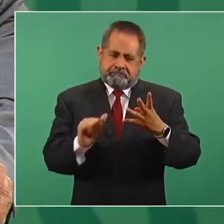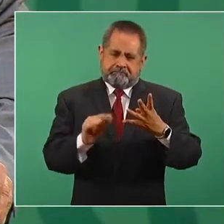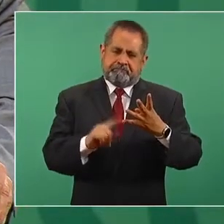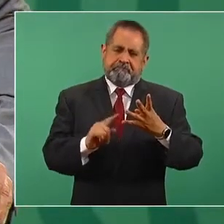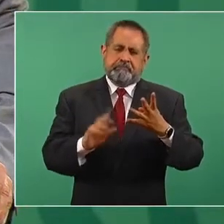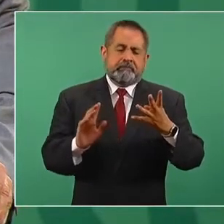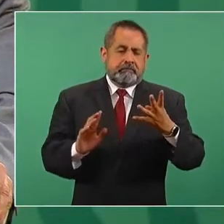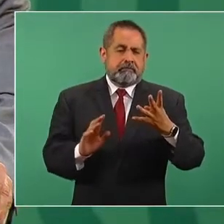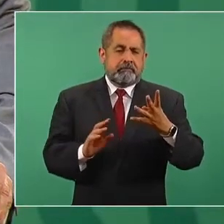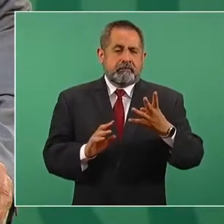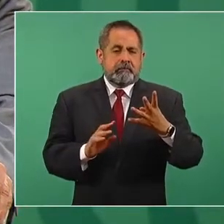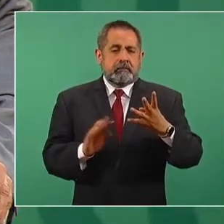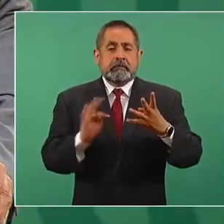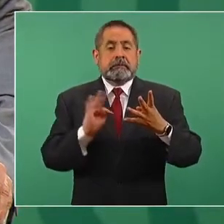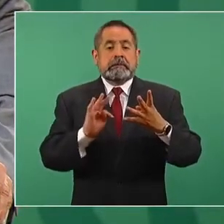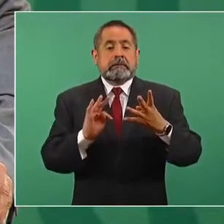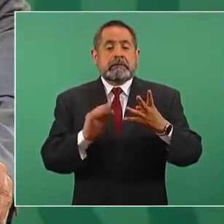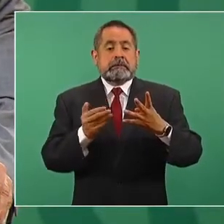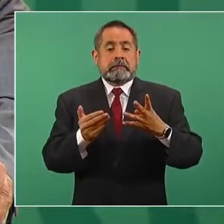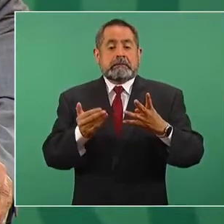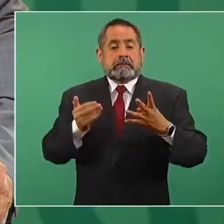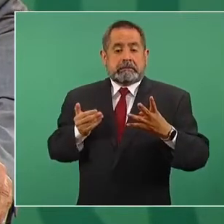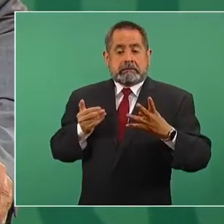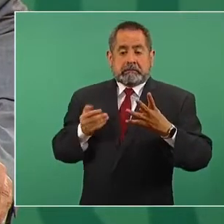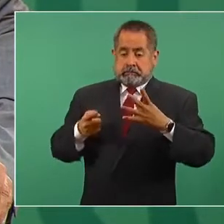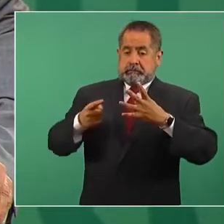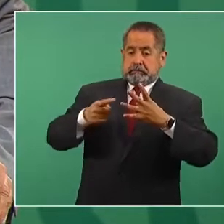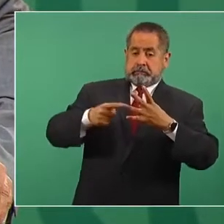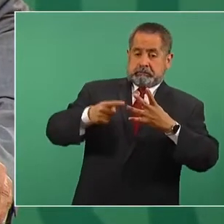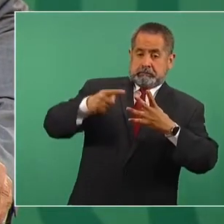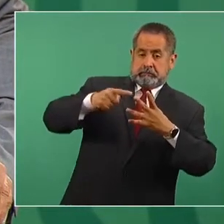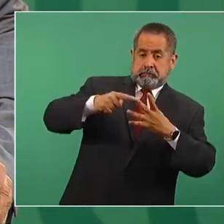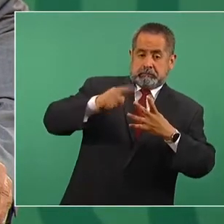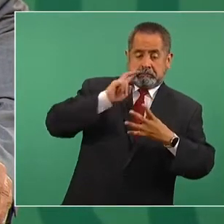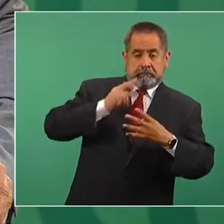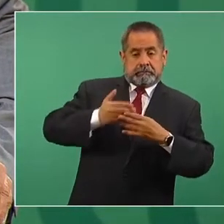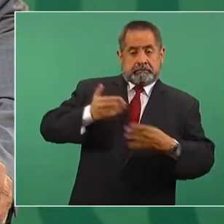porque lo podemos lograr antes.